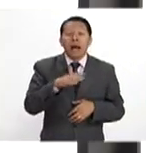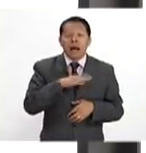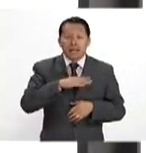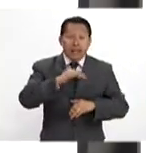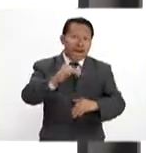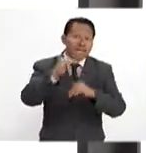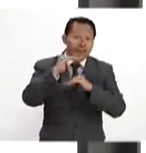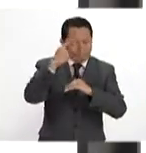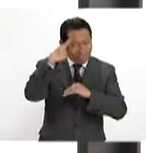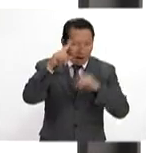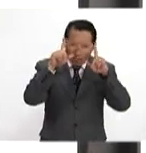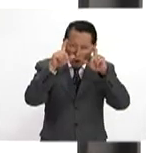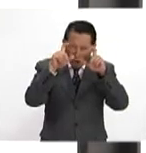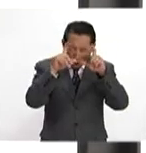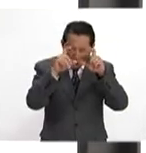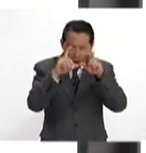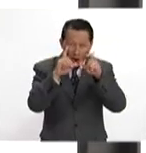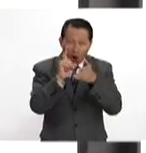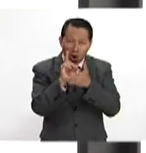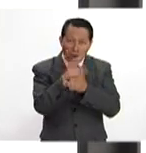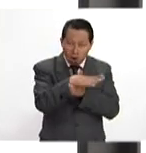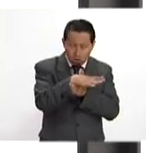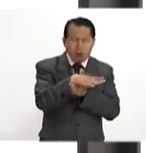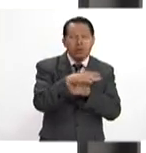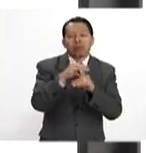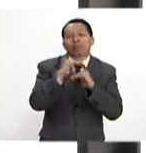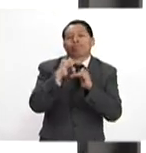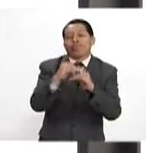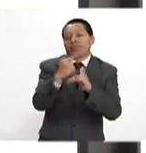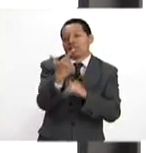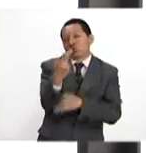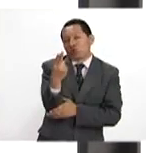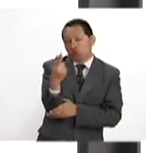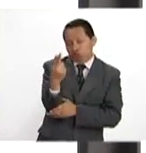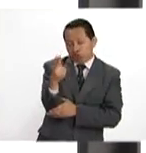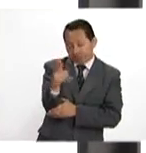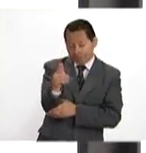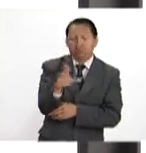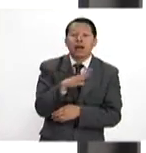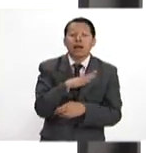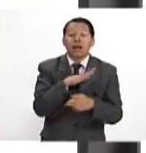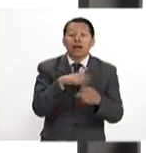fecha límite para enviar fotografías y es a través del portal